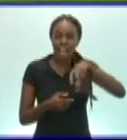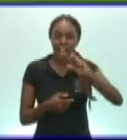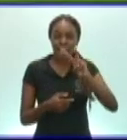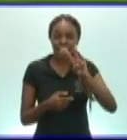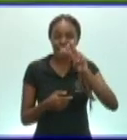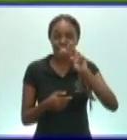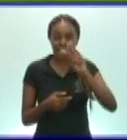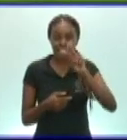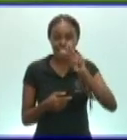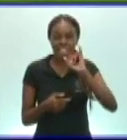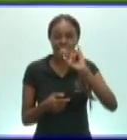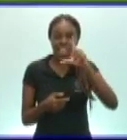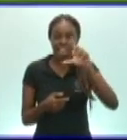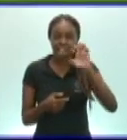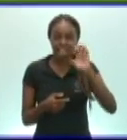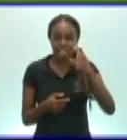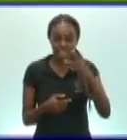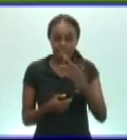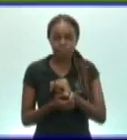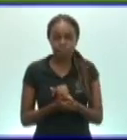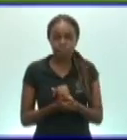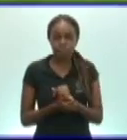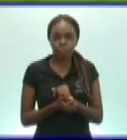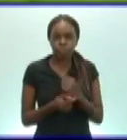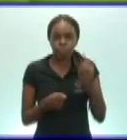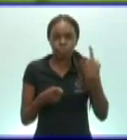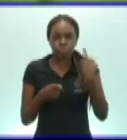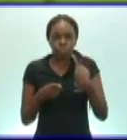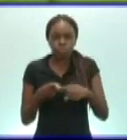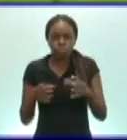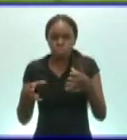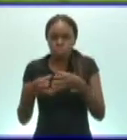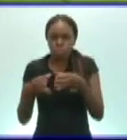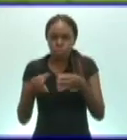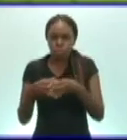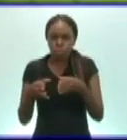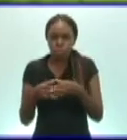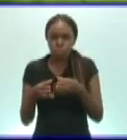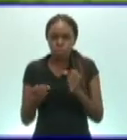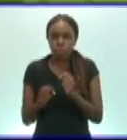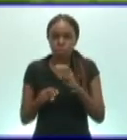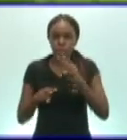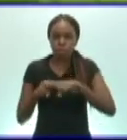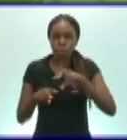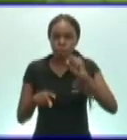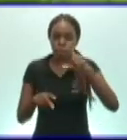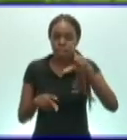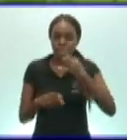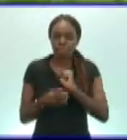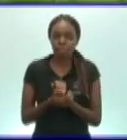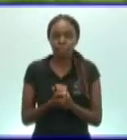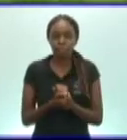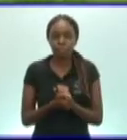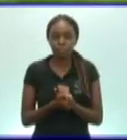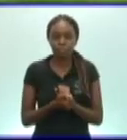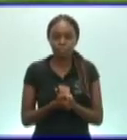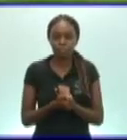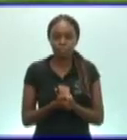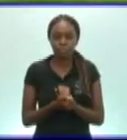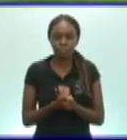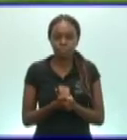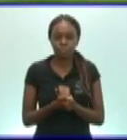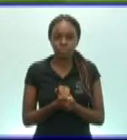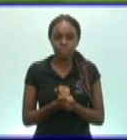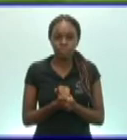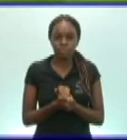va a estar la logia Tínima, cuyo venerable maestro es Salvador Cisneros Betancourt. Y